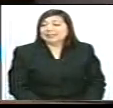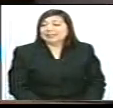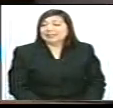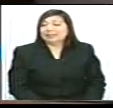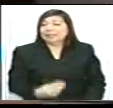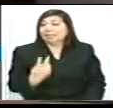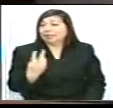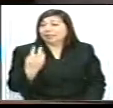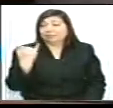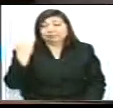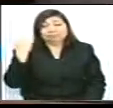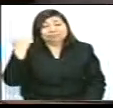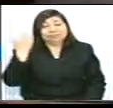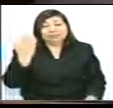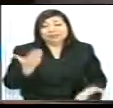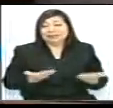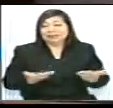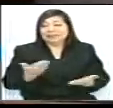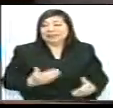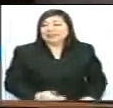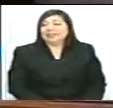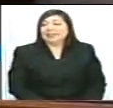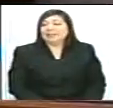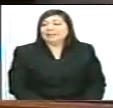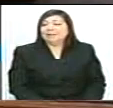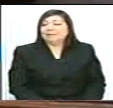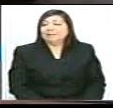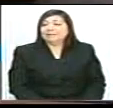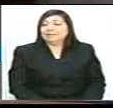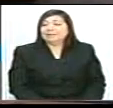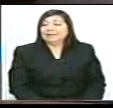Hay dos criterios, el doble rasero de algunas personas.